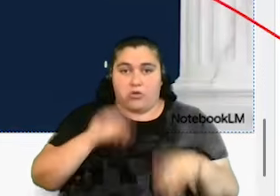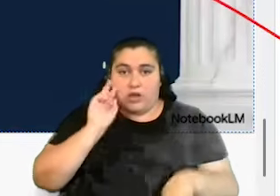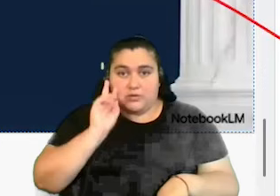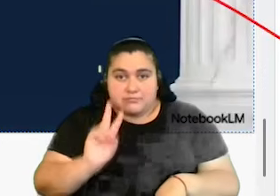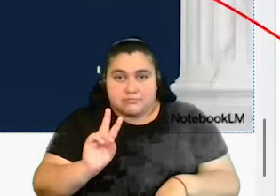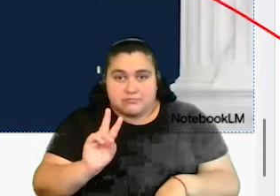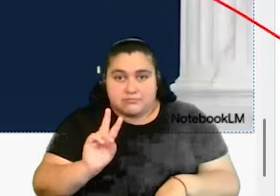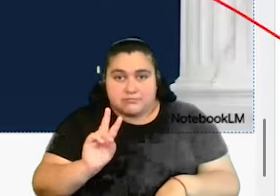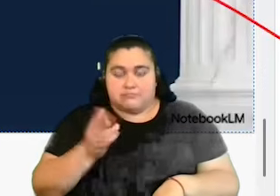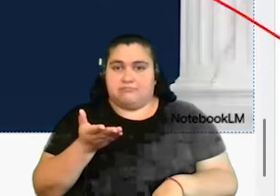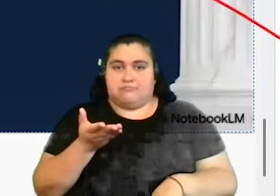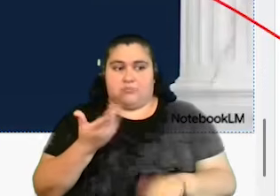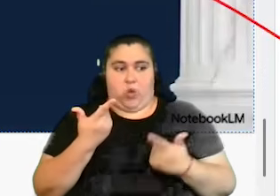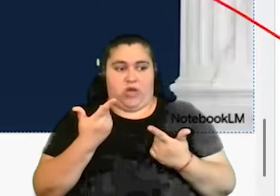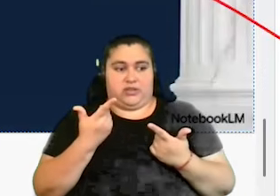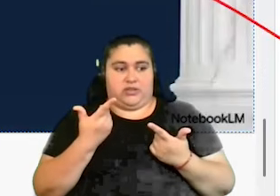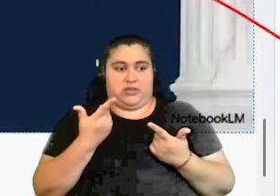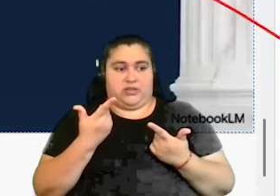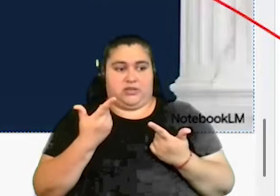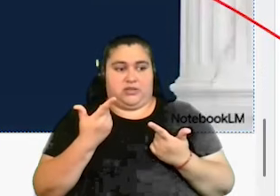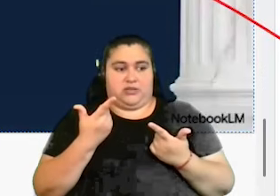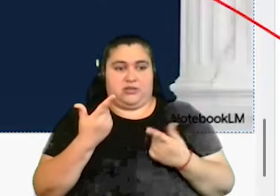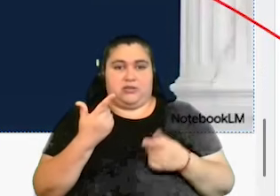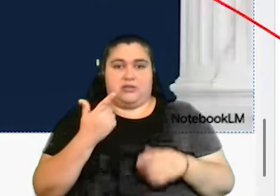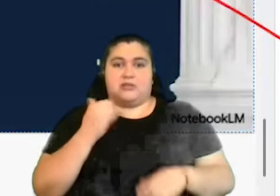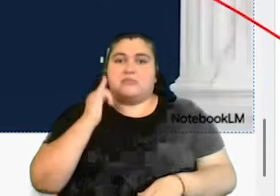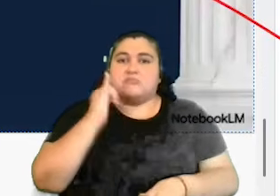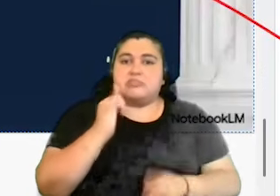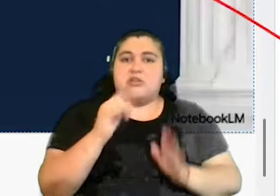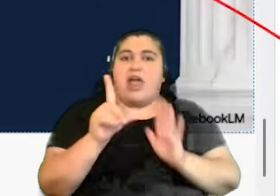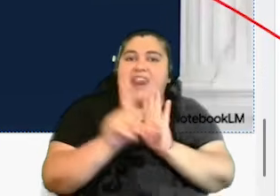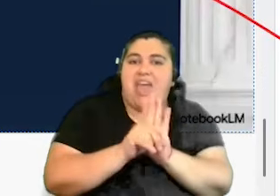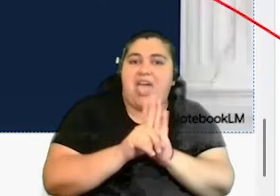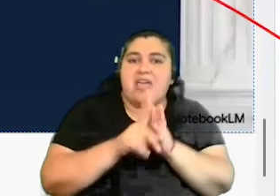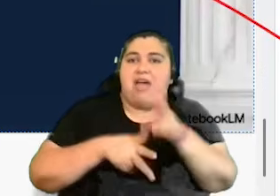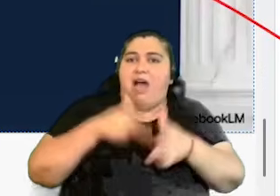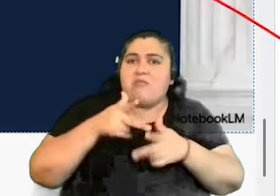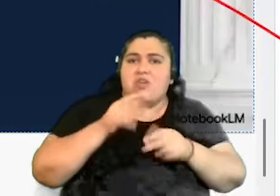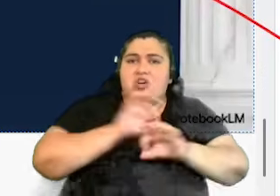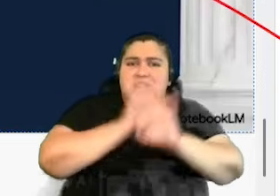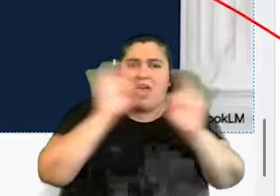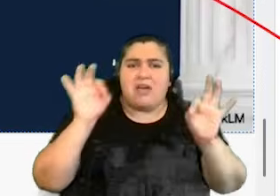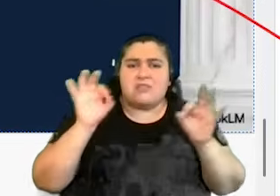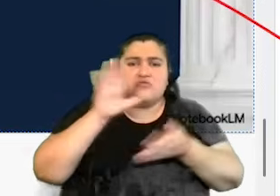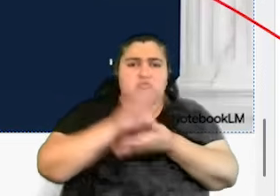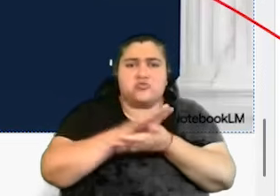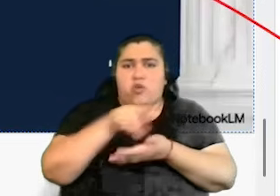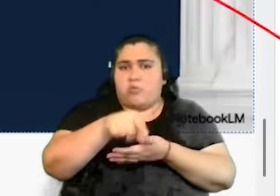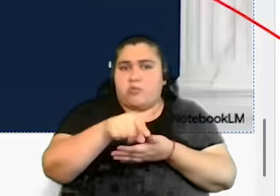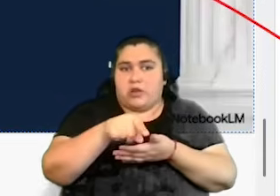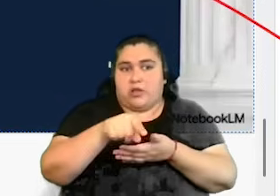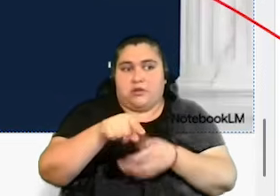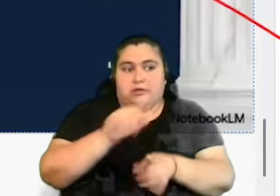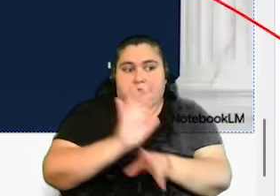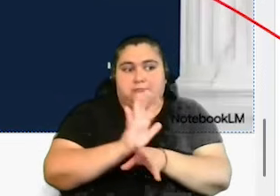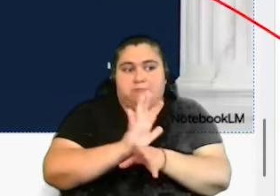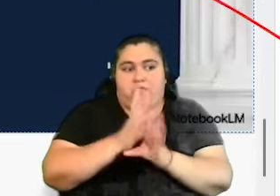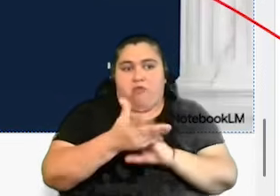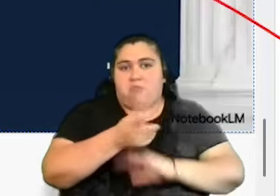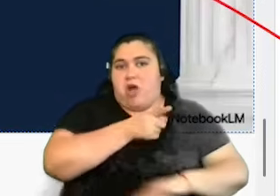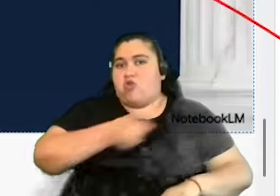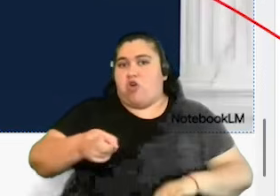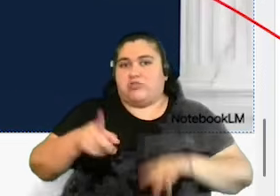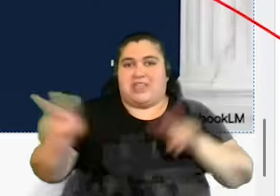nadie haya hecho un comentario sobre esta ley que me parece que atenta contra la recaudación, ¿no? Para